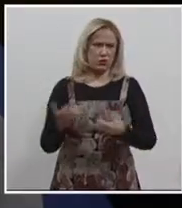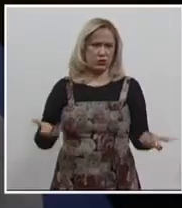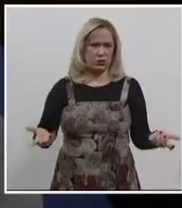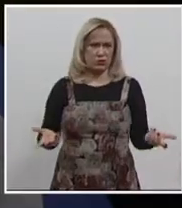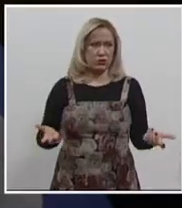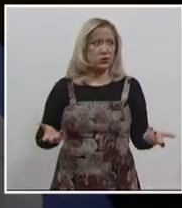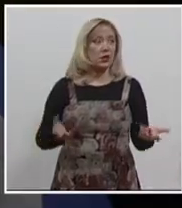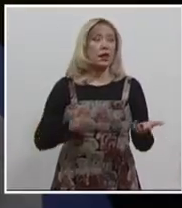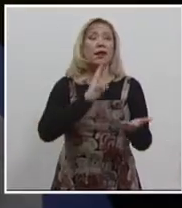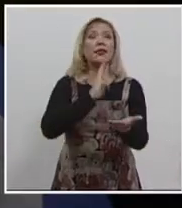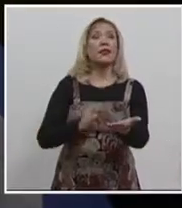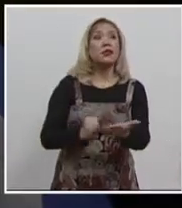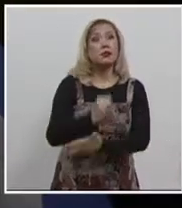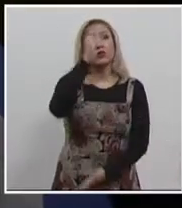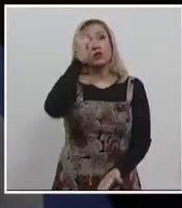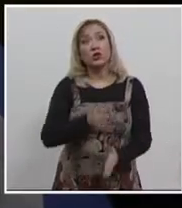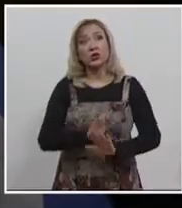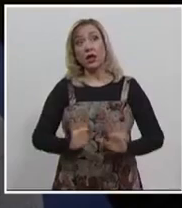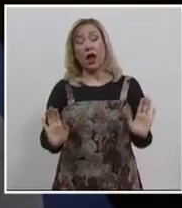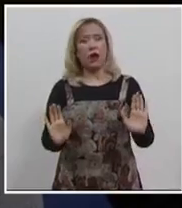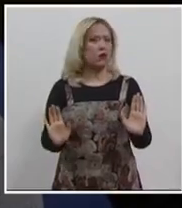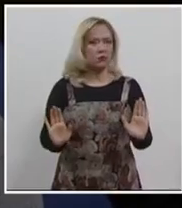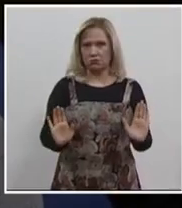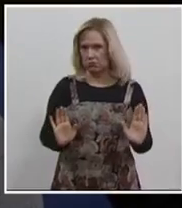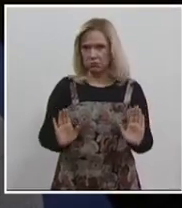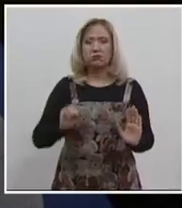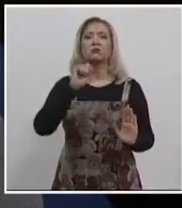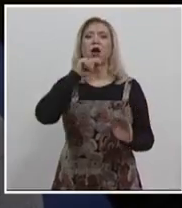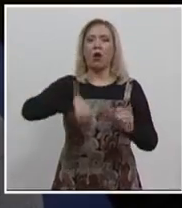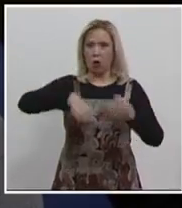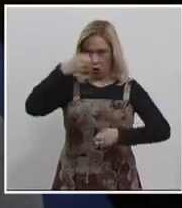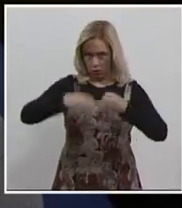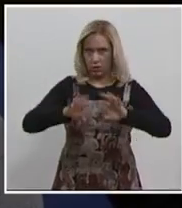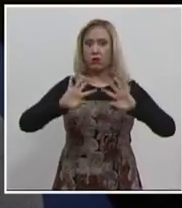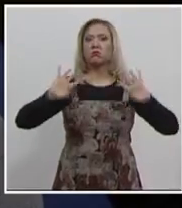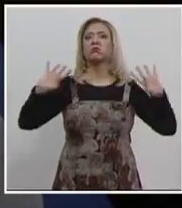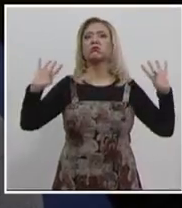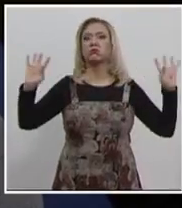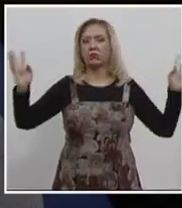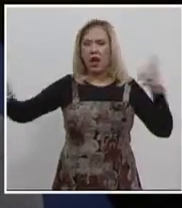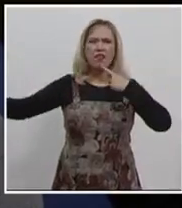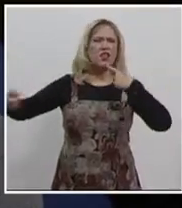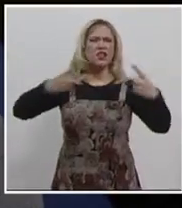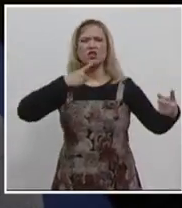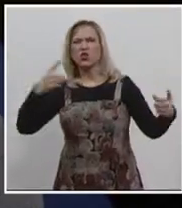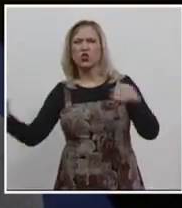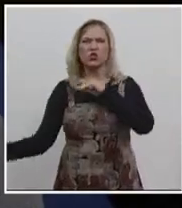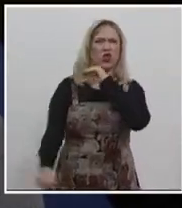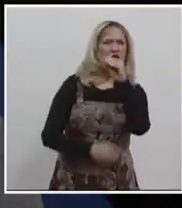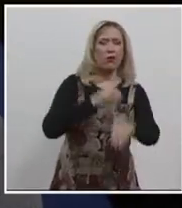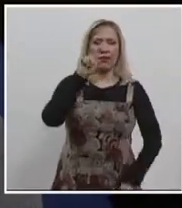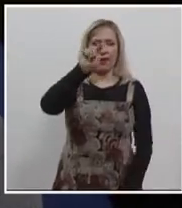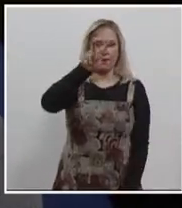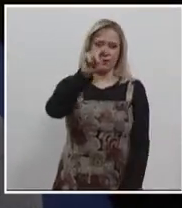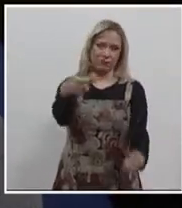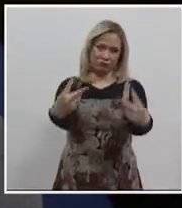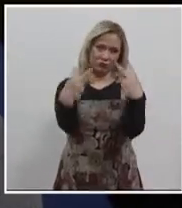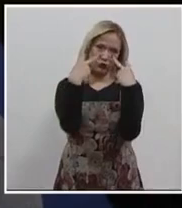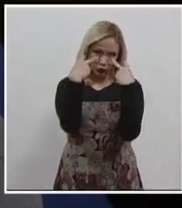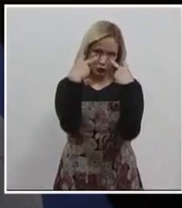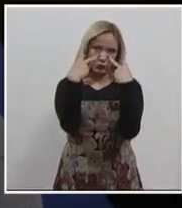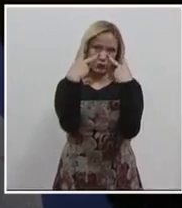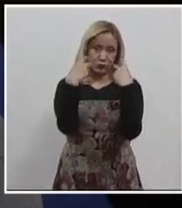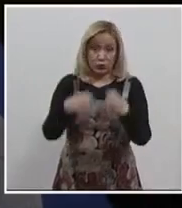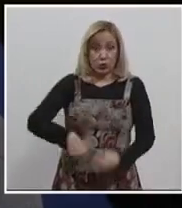las decisiones, en el caso del Pleno de la Corte, hasta la discusión con televisión. Somos, si no es que el